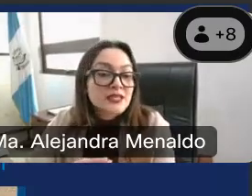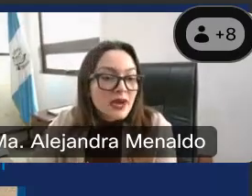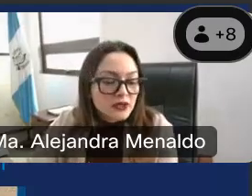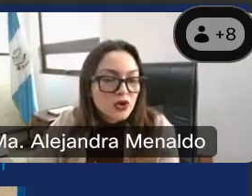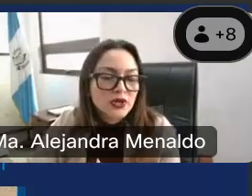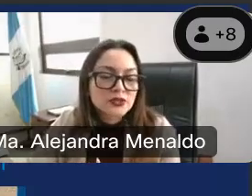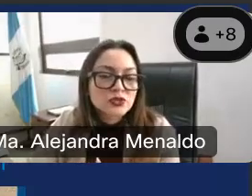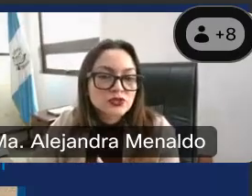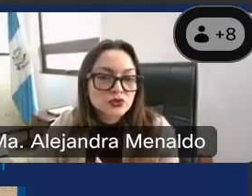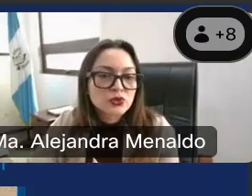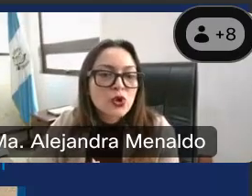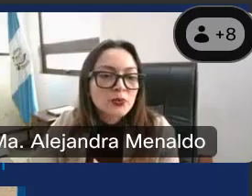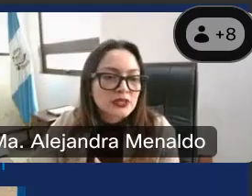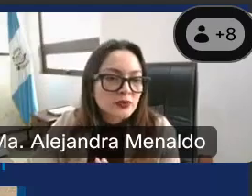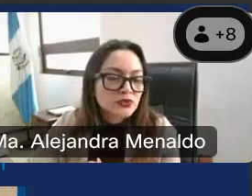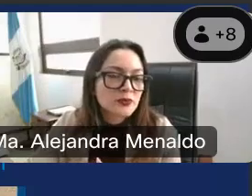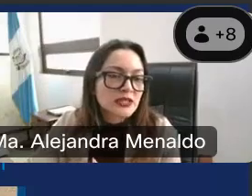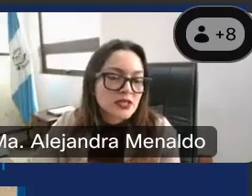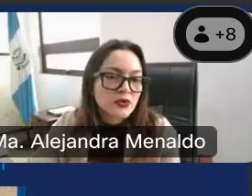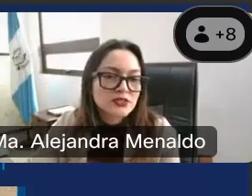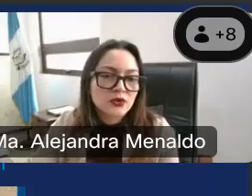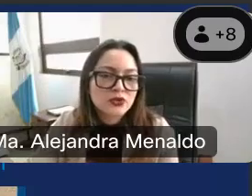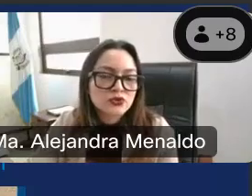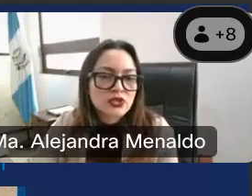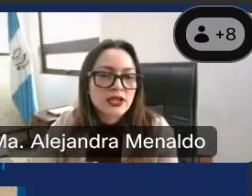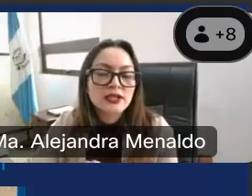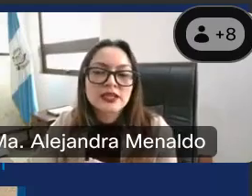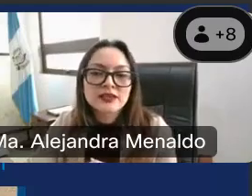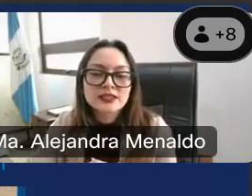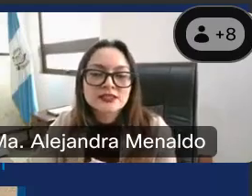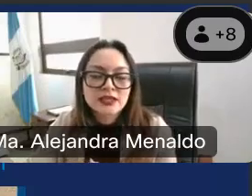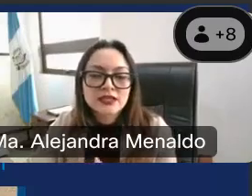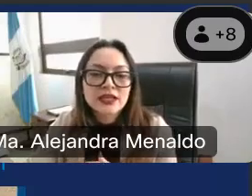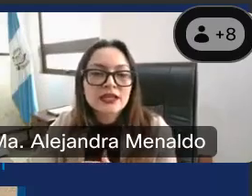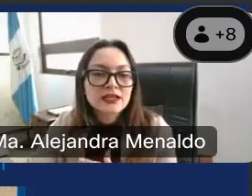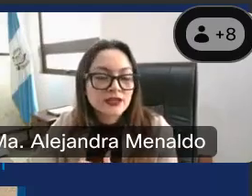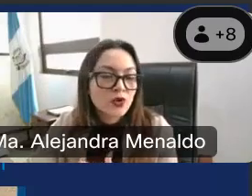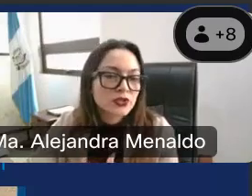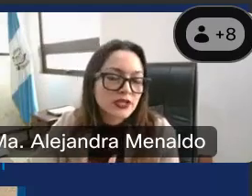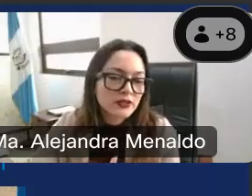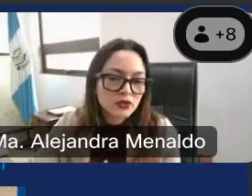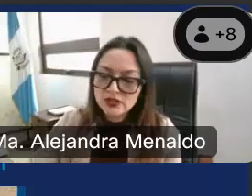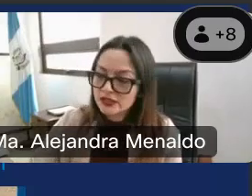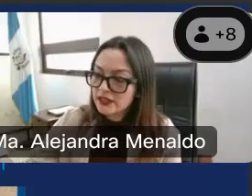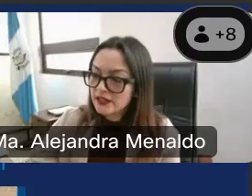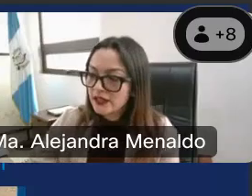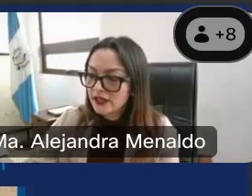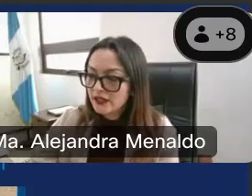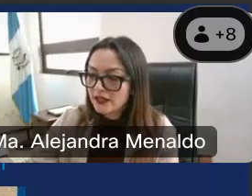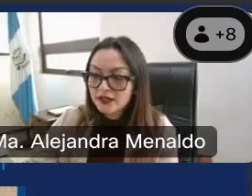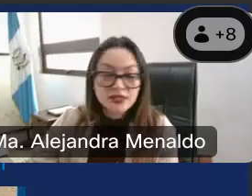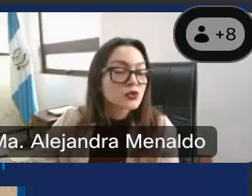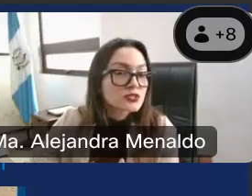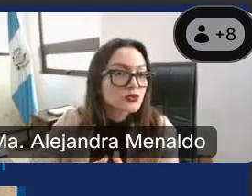En ese marco, entonces nosotros comprendimos que el Ministerio de Desarrollo Social debe de ser el ente coordinador